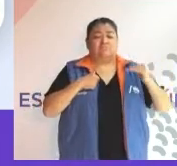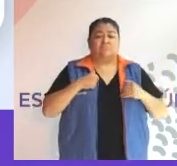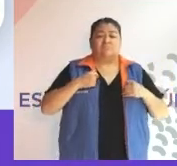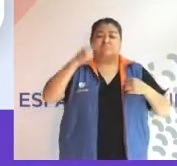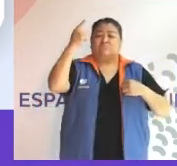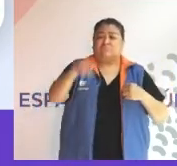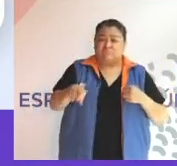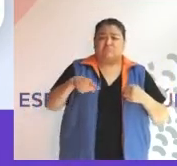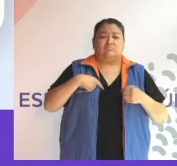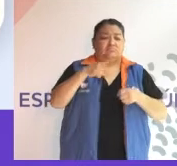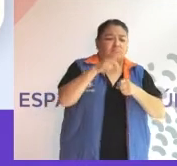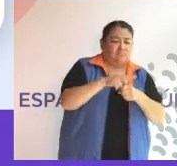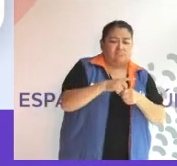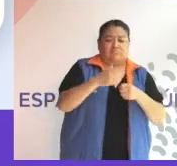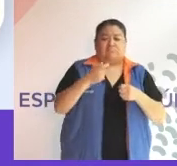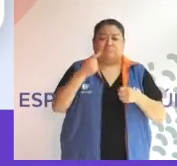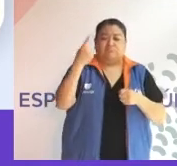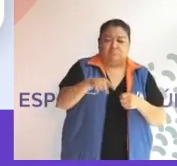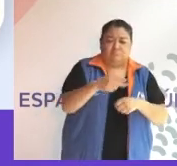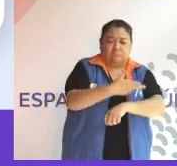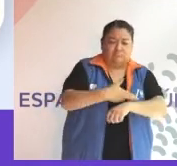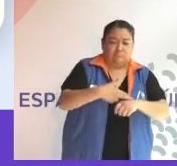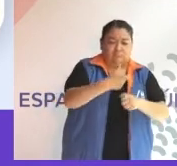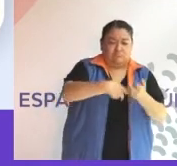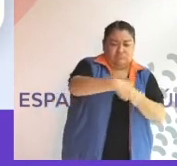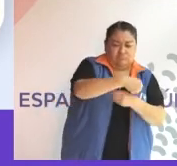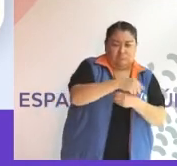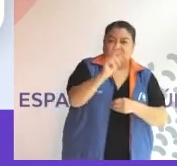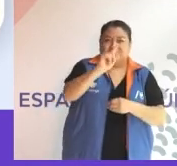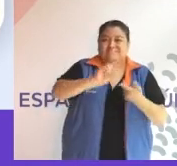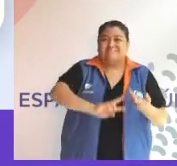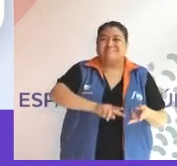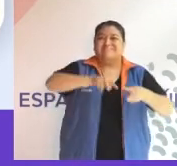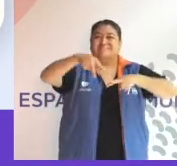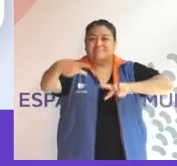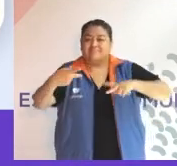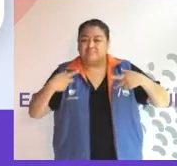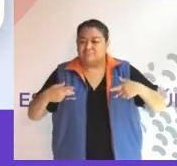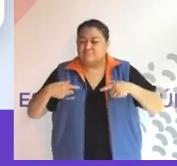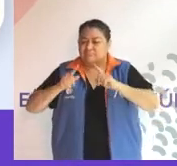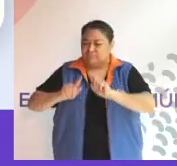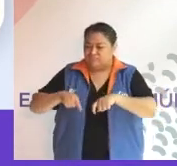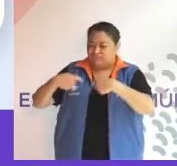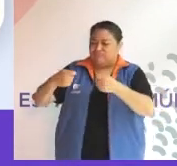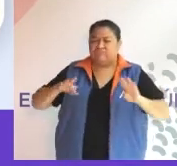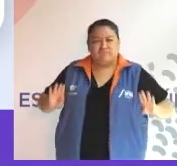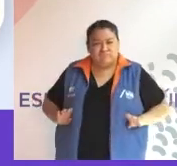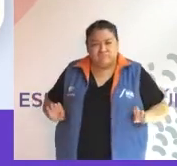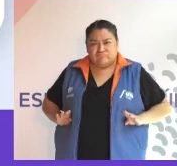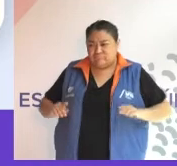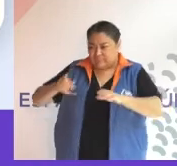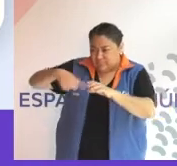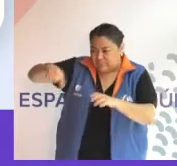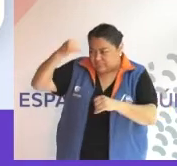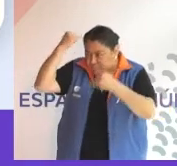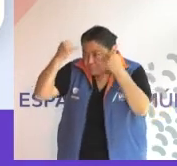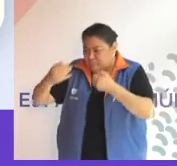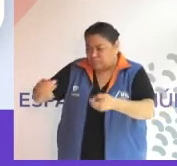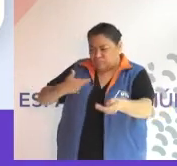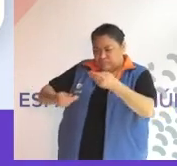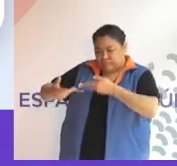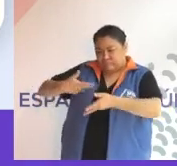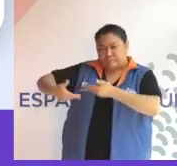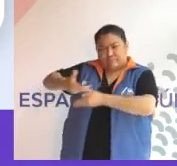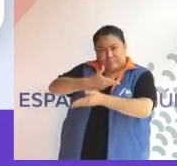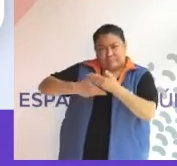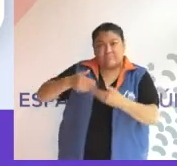el fondo, recibe el donativo y lo administra, por modelos de generación de valor. Y eso también ha sido un cambio